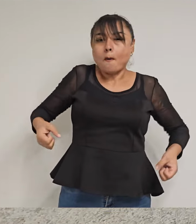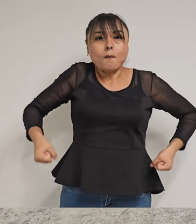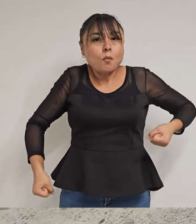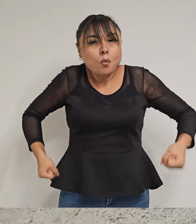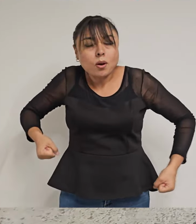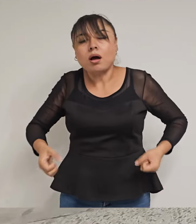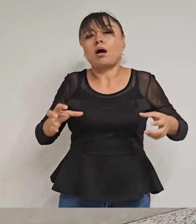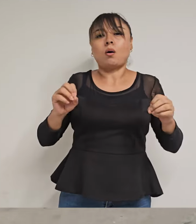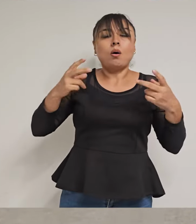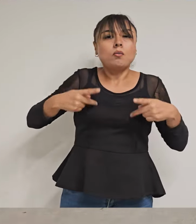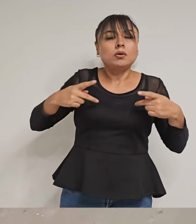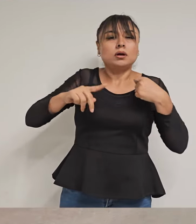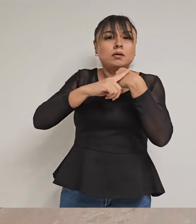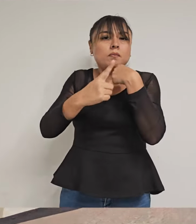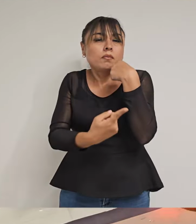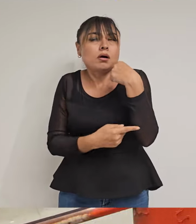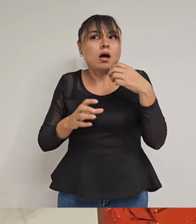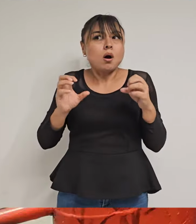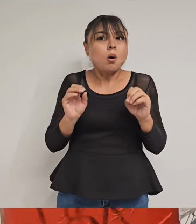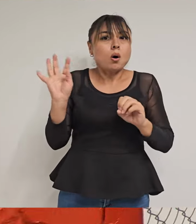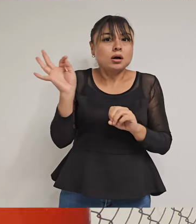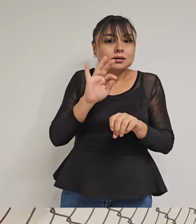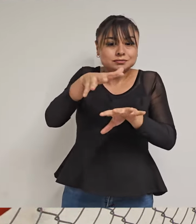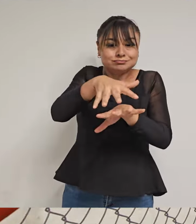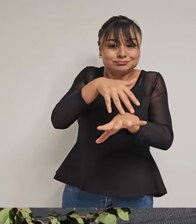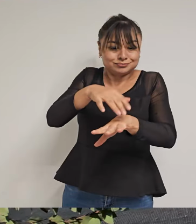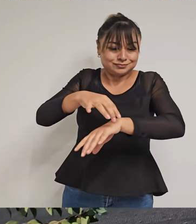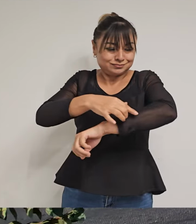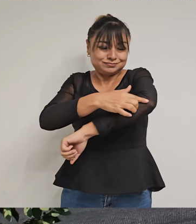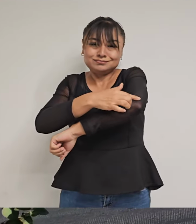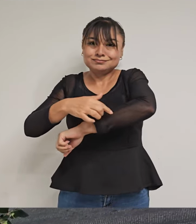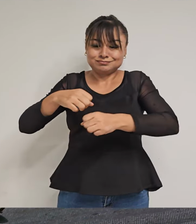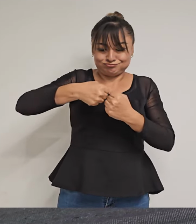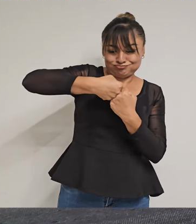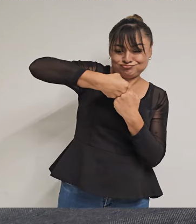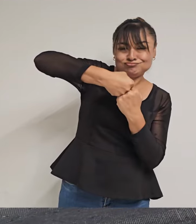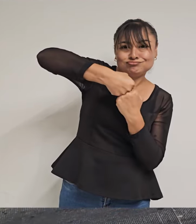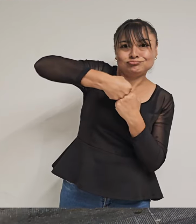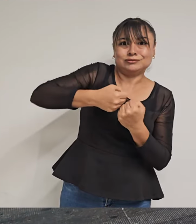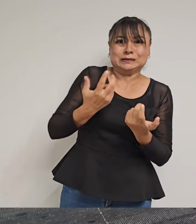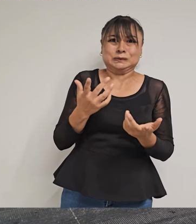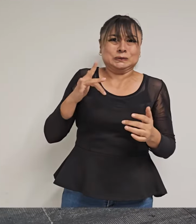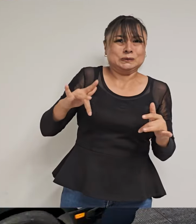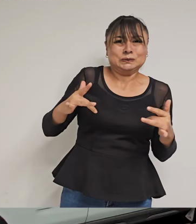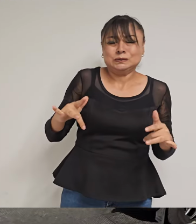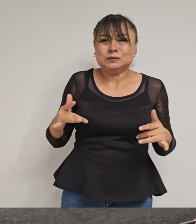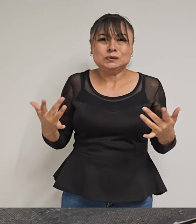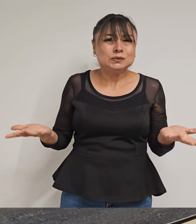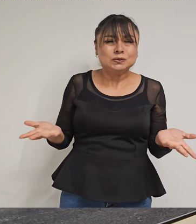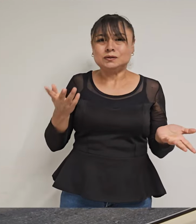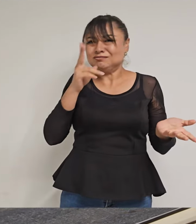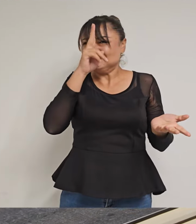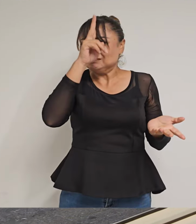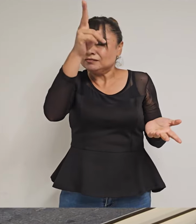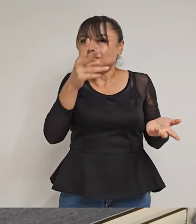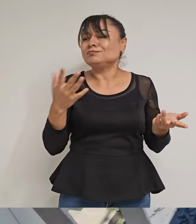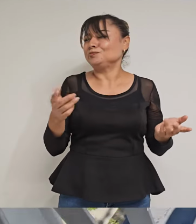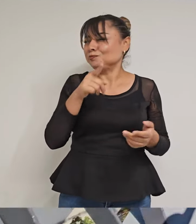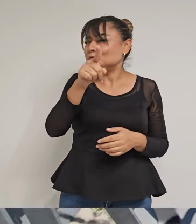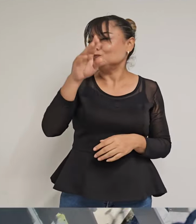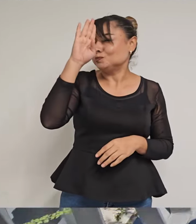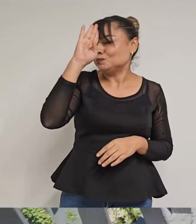una persona embarazada, o para alguien que padece alguna condición médica en las rodillas. Así que la próxima vez que tengas que subir una rampa que aparentemente es muy larga, piensa en todo